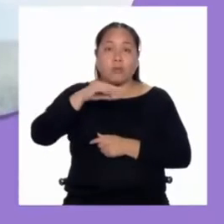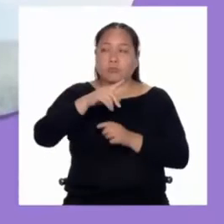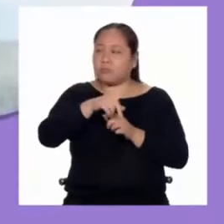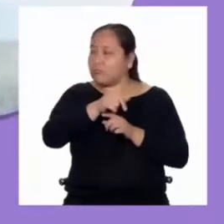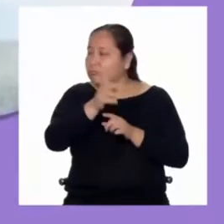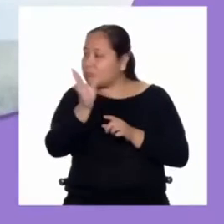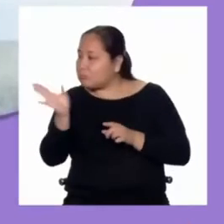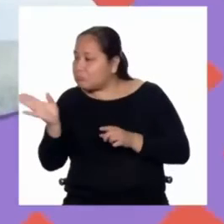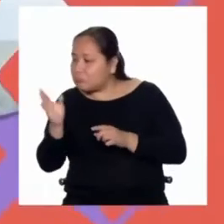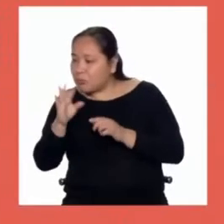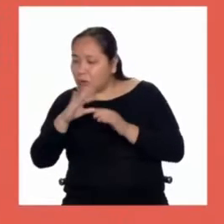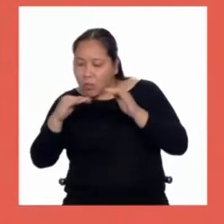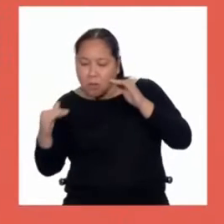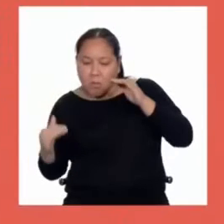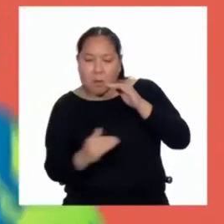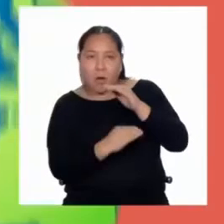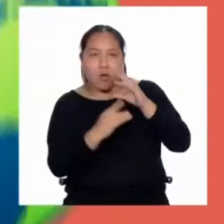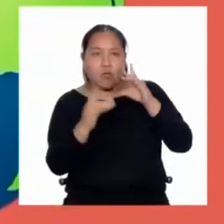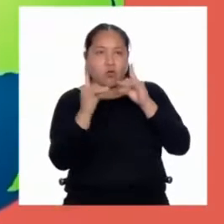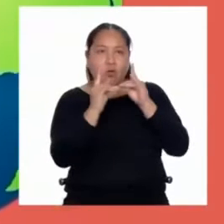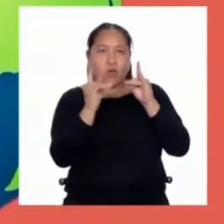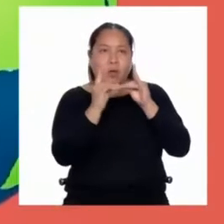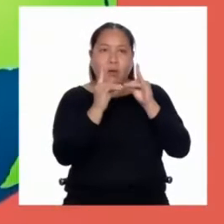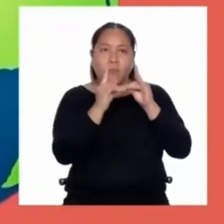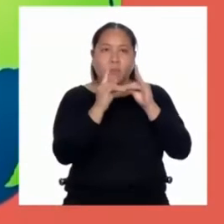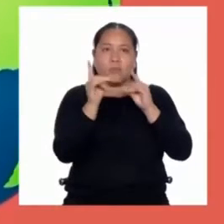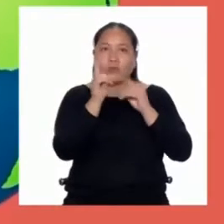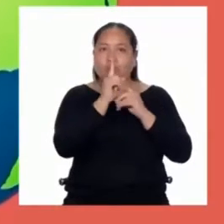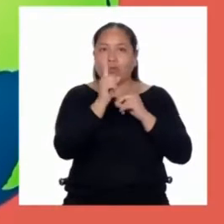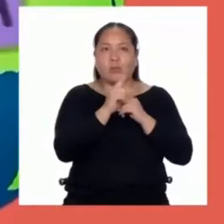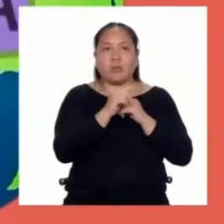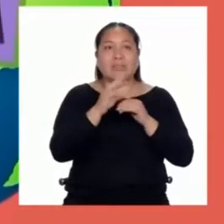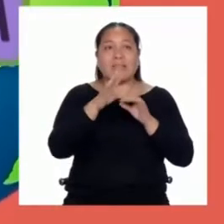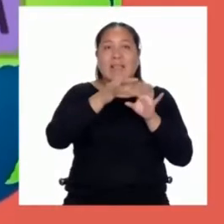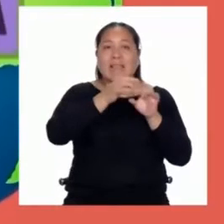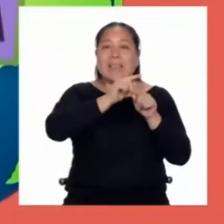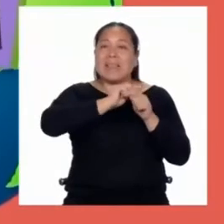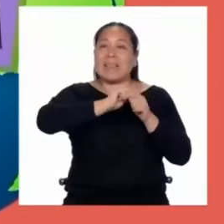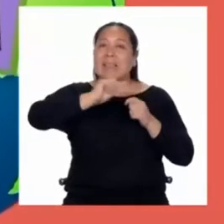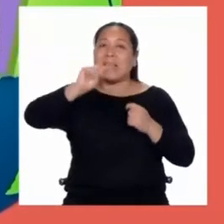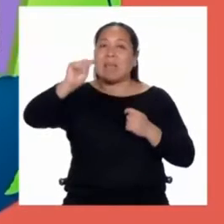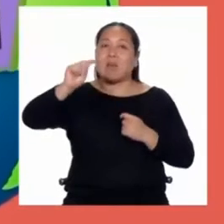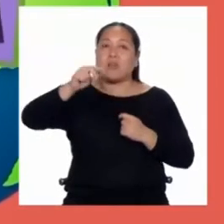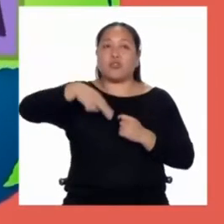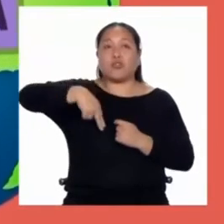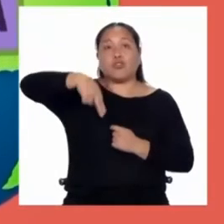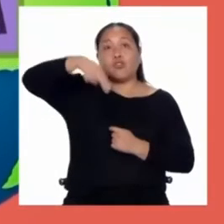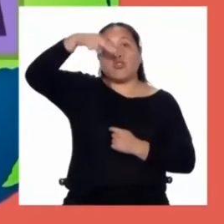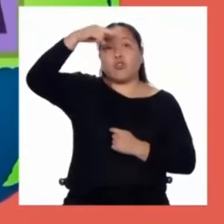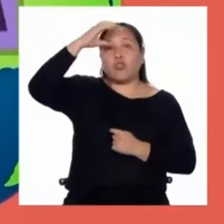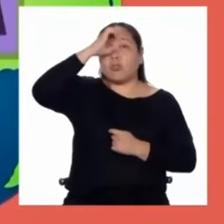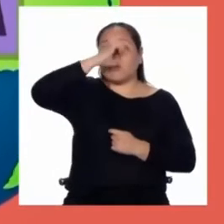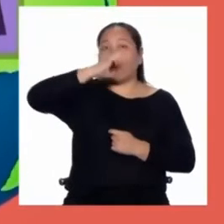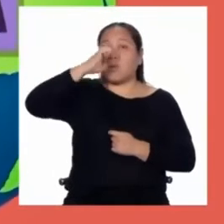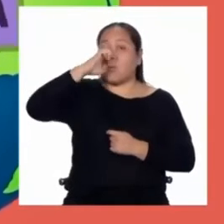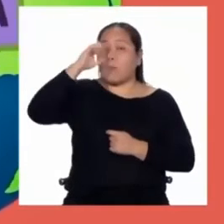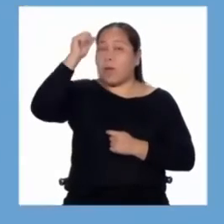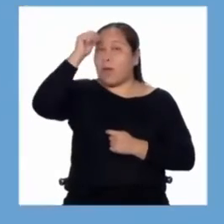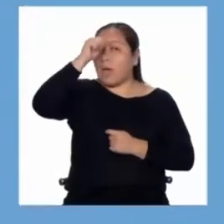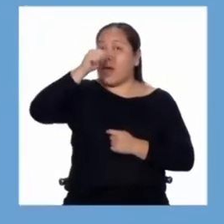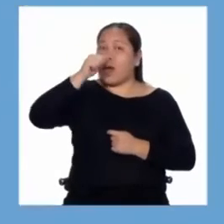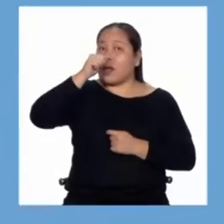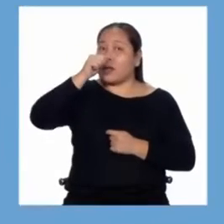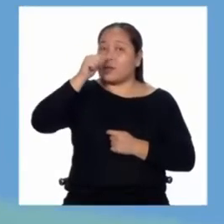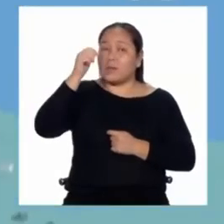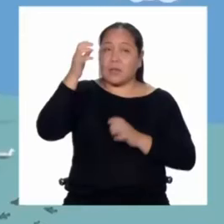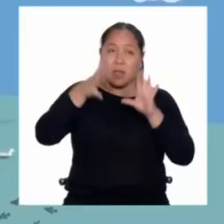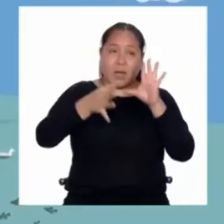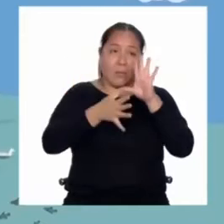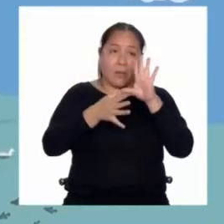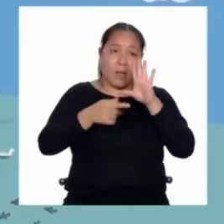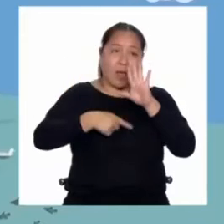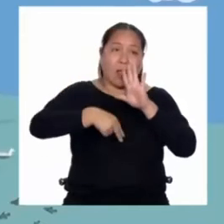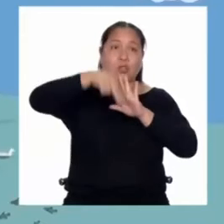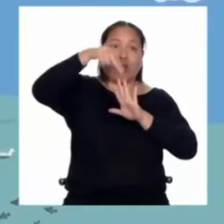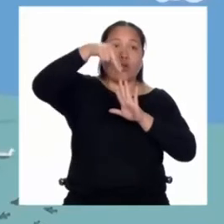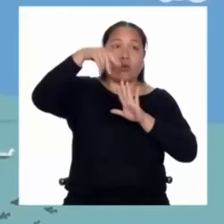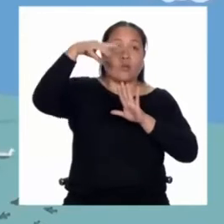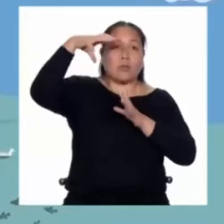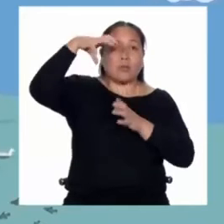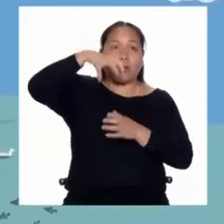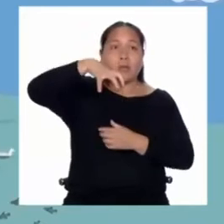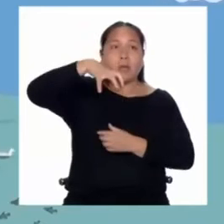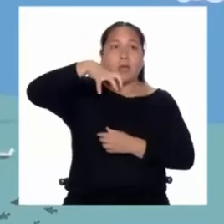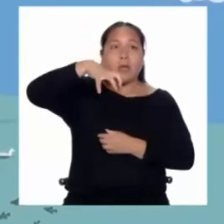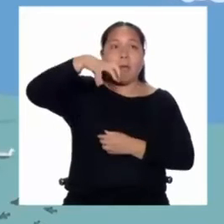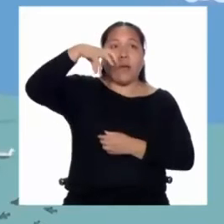cama. Digamos que están un poquito más lejos, por el norte de Europa, Asia y América, así como la península